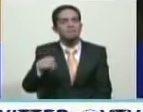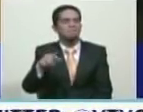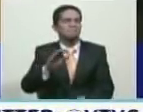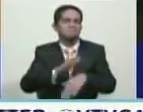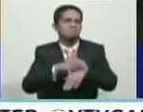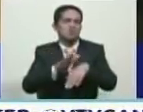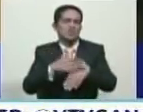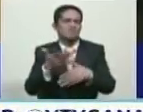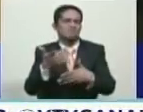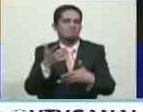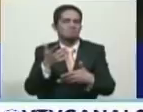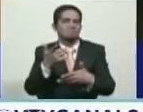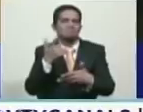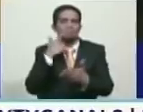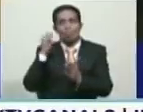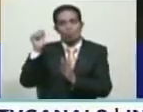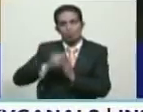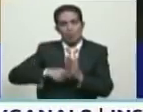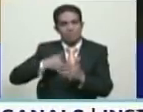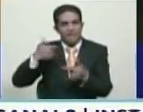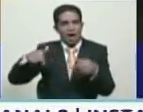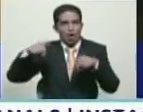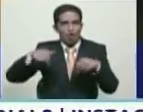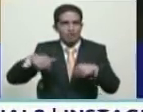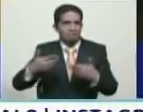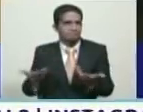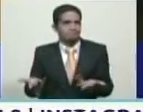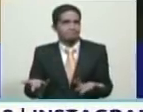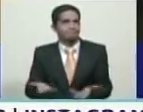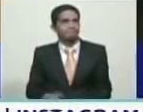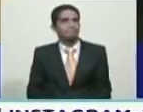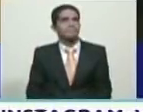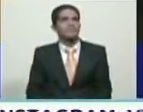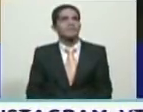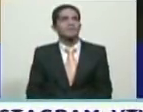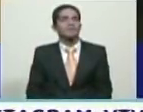porque se encuentra ausente en términos prácticos.